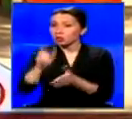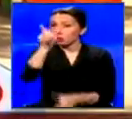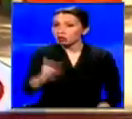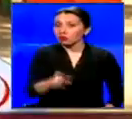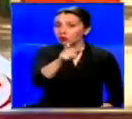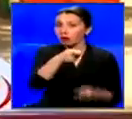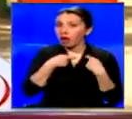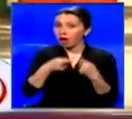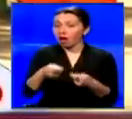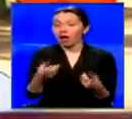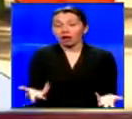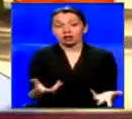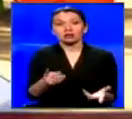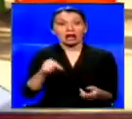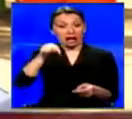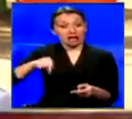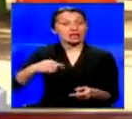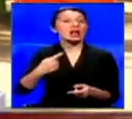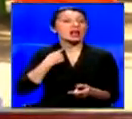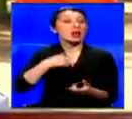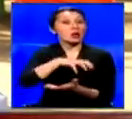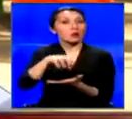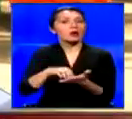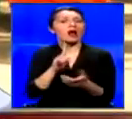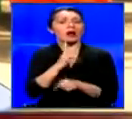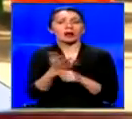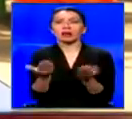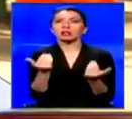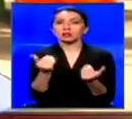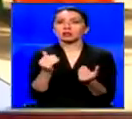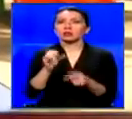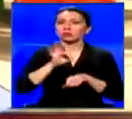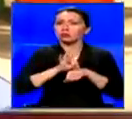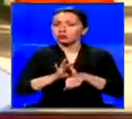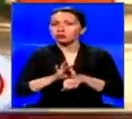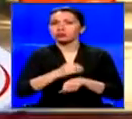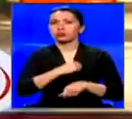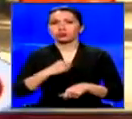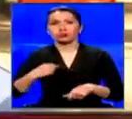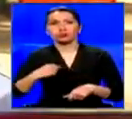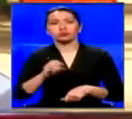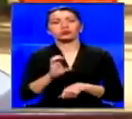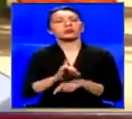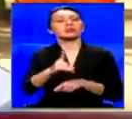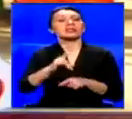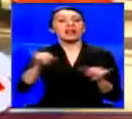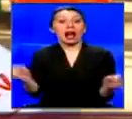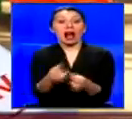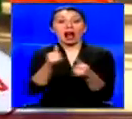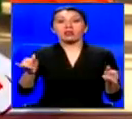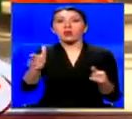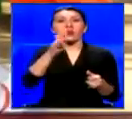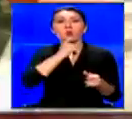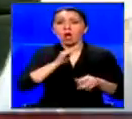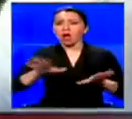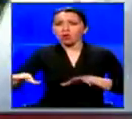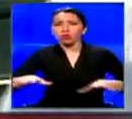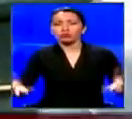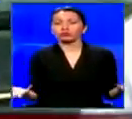se gasta. Cuando aquí en Quilicura tenemos necesidades en los consultorios, los jardines infantiles no tienen los